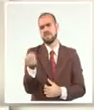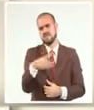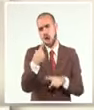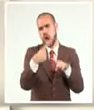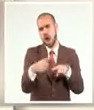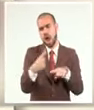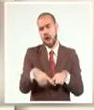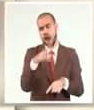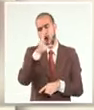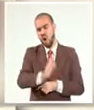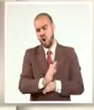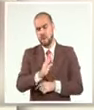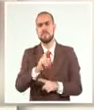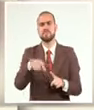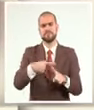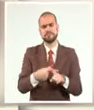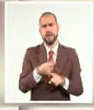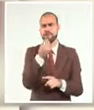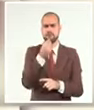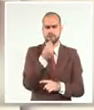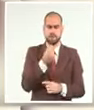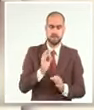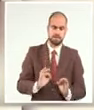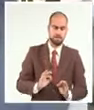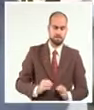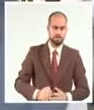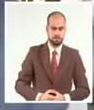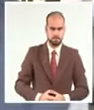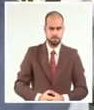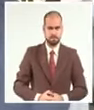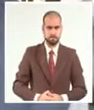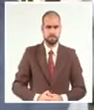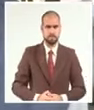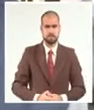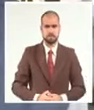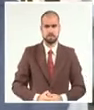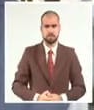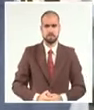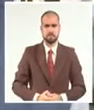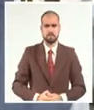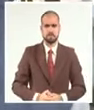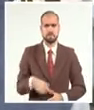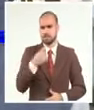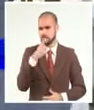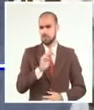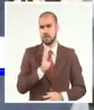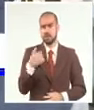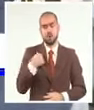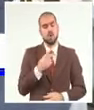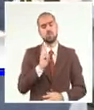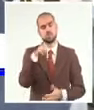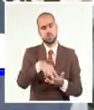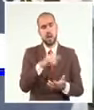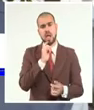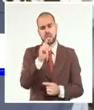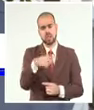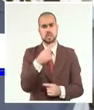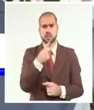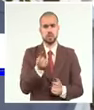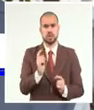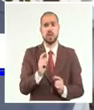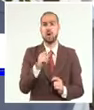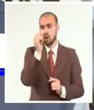odio y la manipulación. Ya en mi momento de estar allí, pasó alguien por